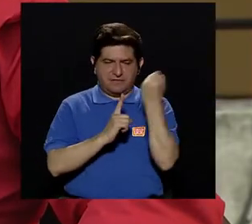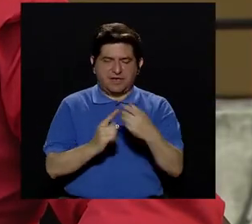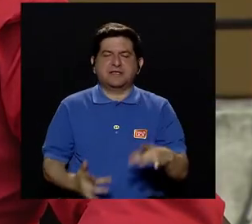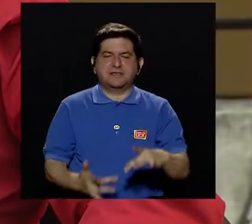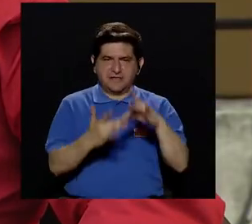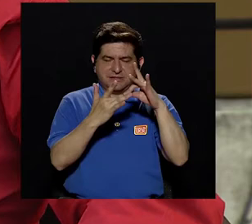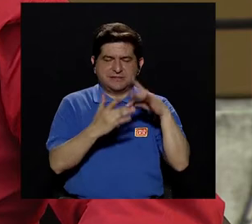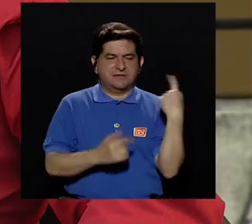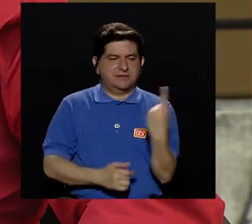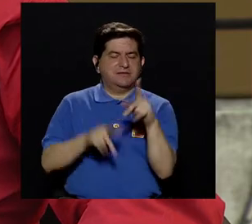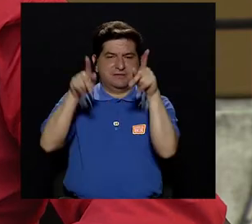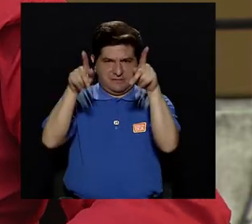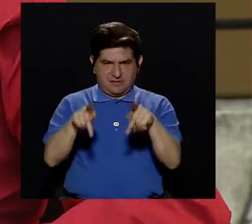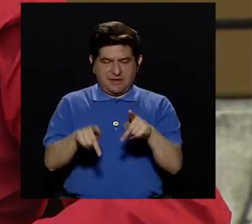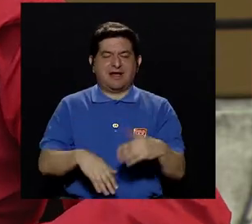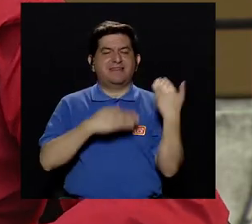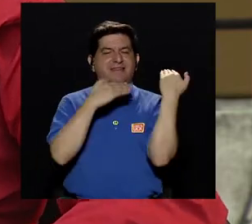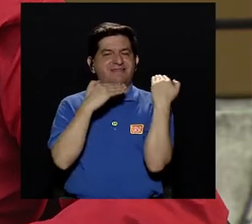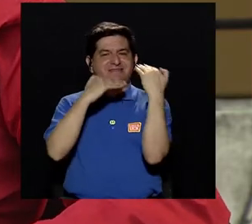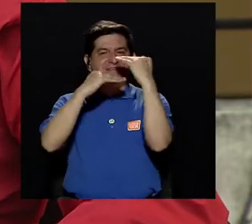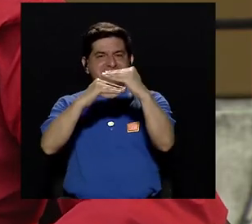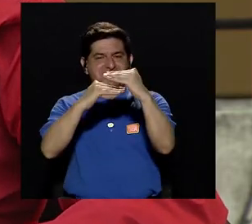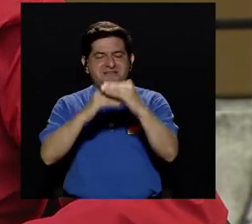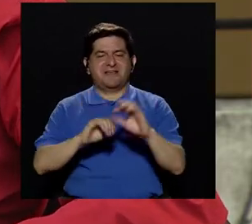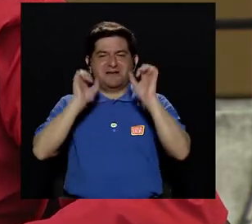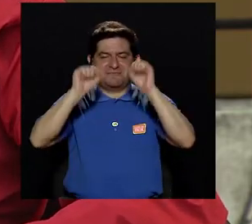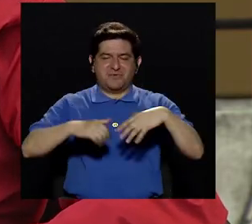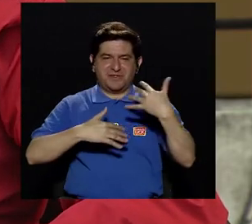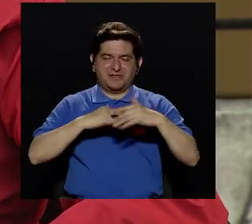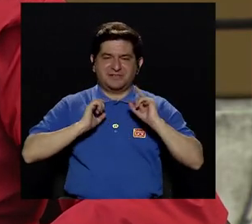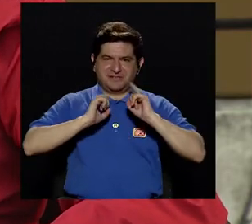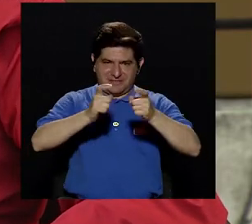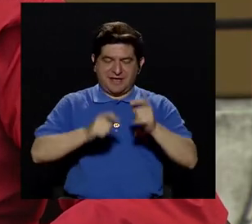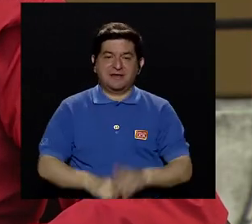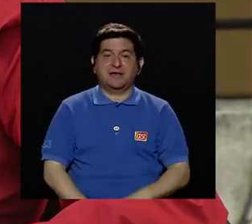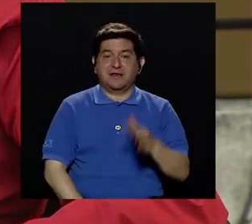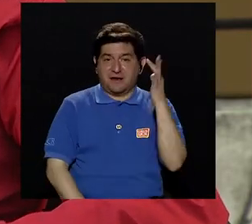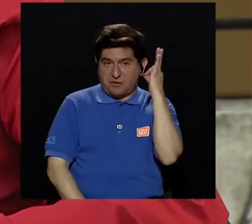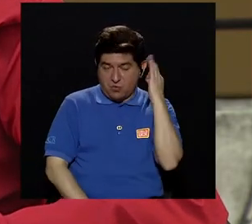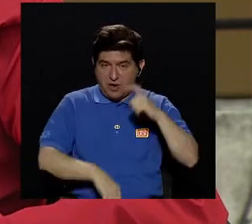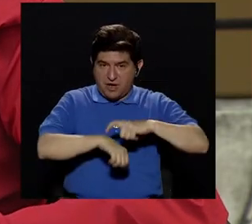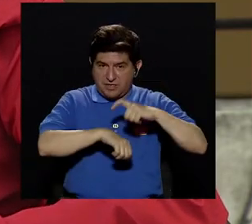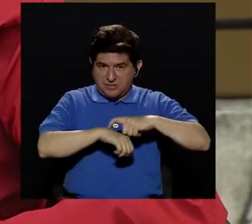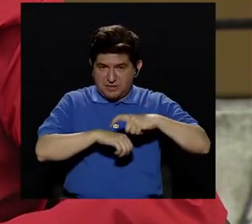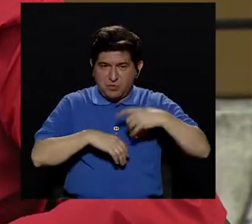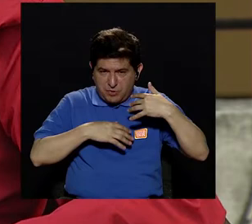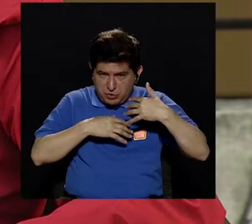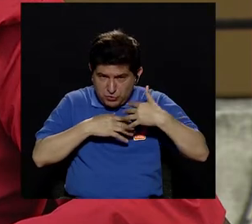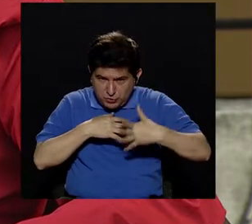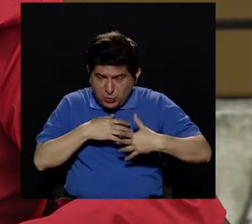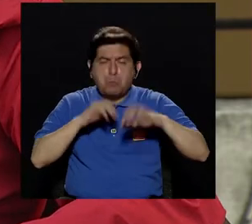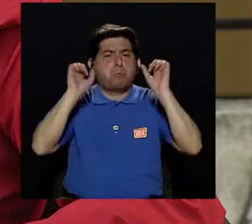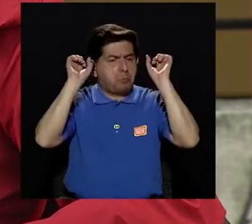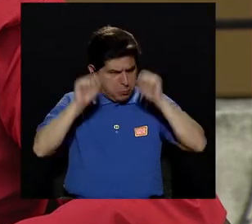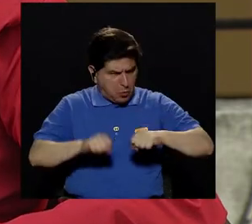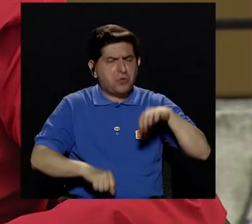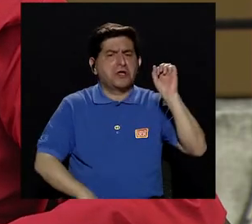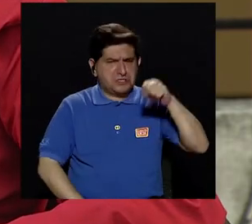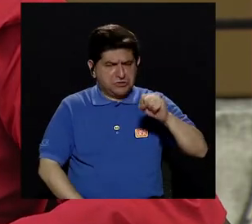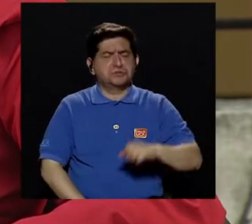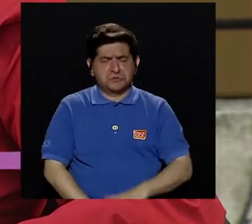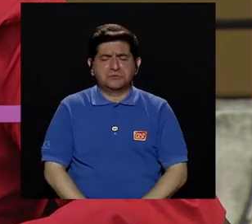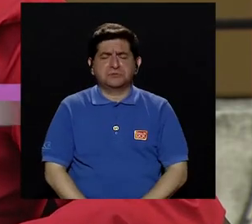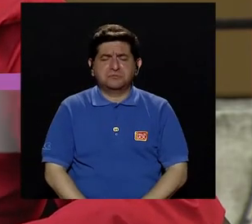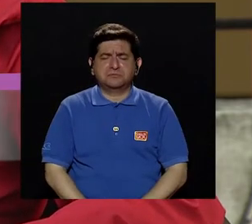condiciones particulares de cada persona que limitan la donación, ¿verdad? Por ejemplo, como decía usted, las mujeres si están en el periodo de menstruación sí pueden donar